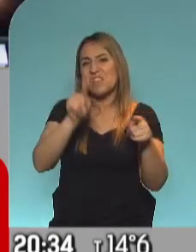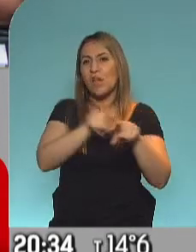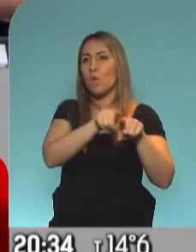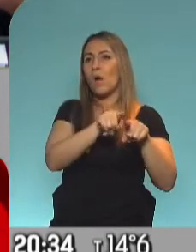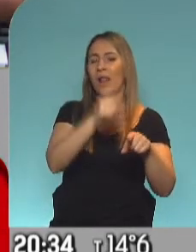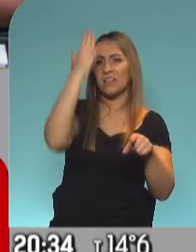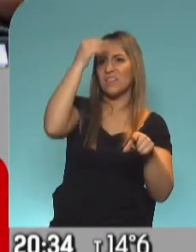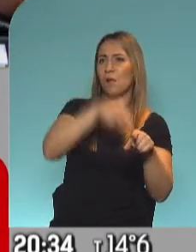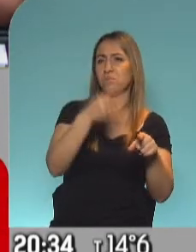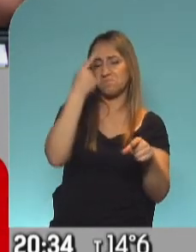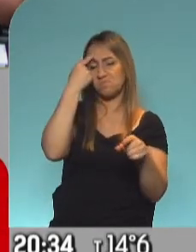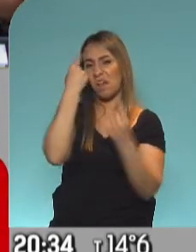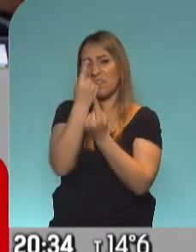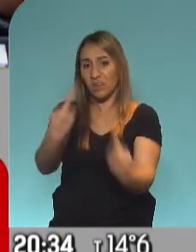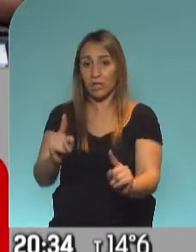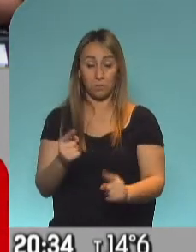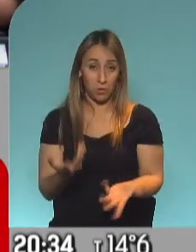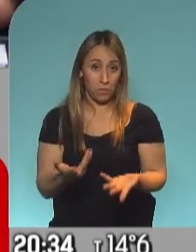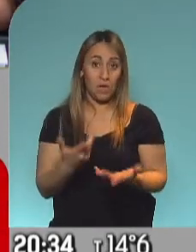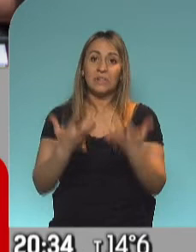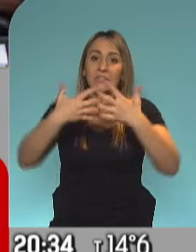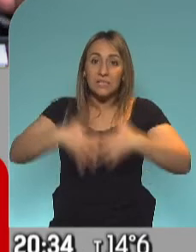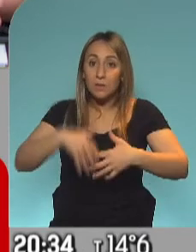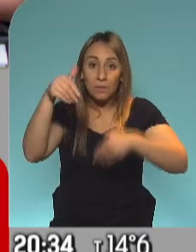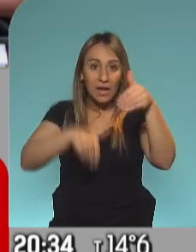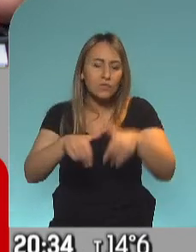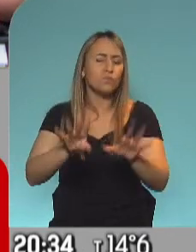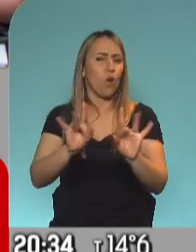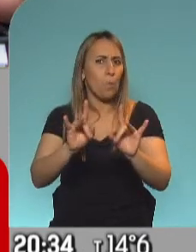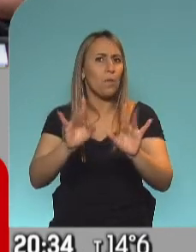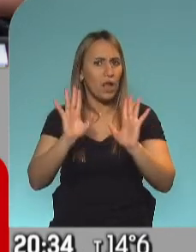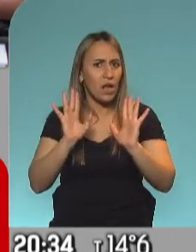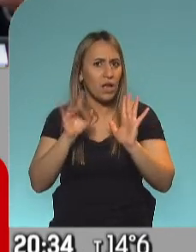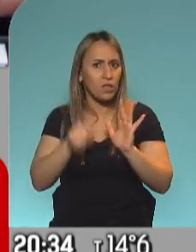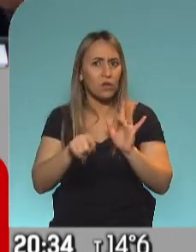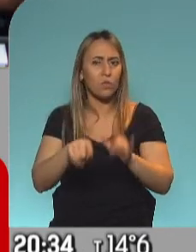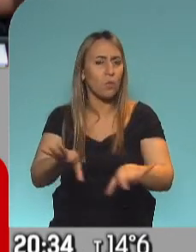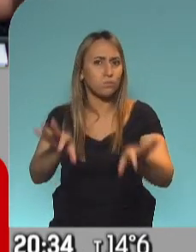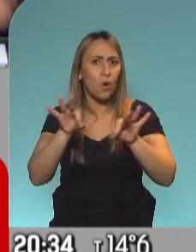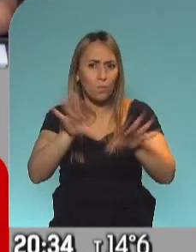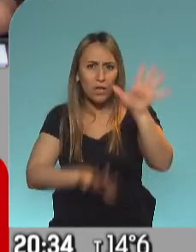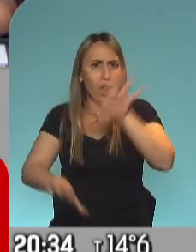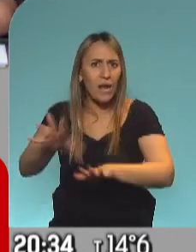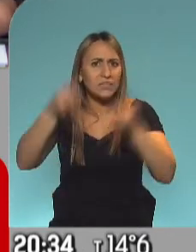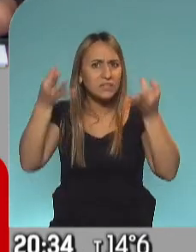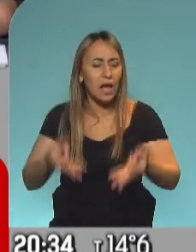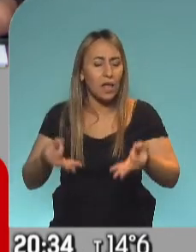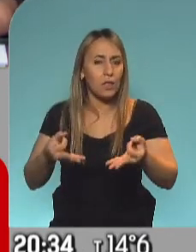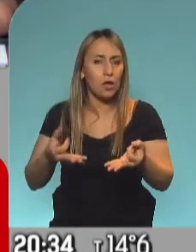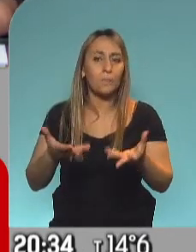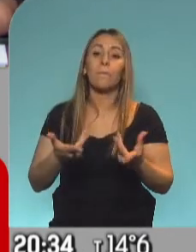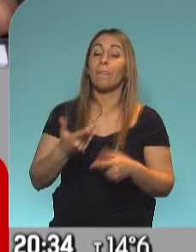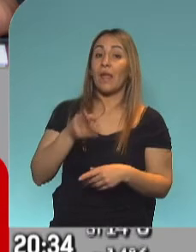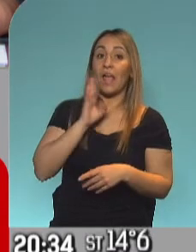que dicen: bueno, tenemos un sistema electoral que es muy complejo, y lo que genera, en definitiva, es que una media, recordemos que Estados